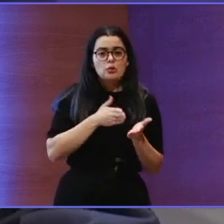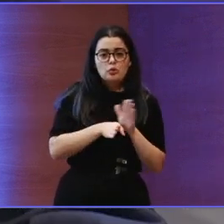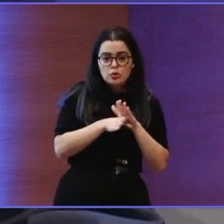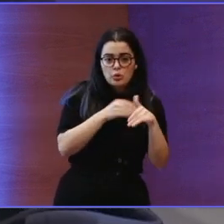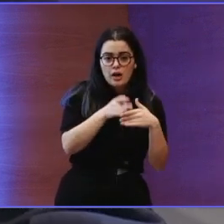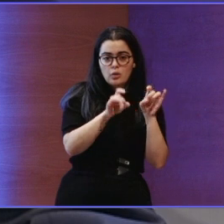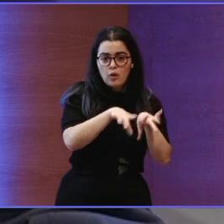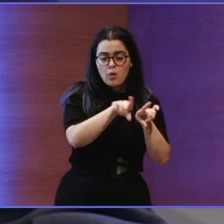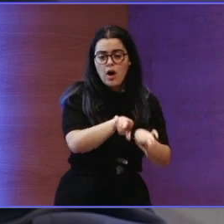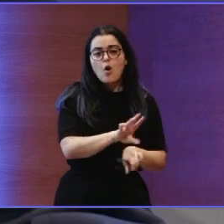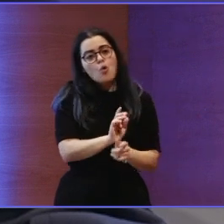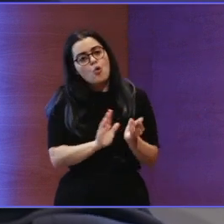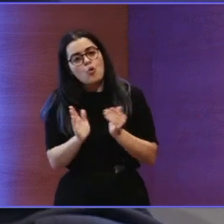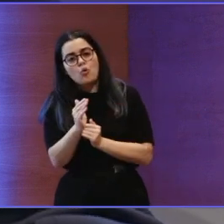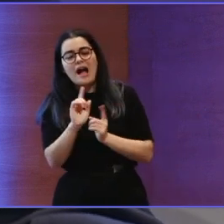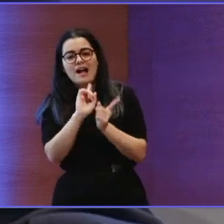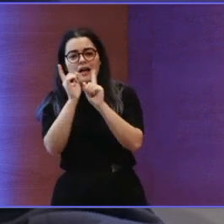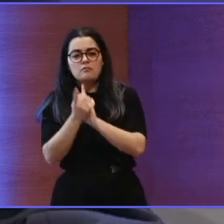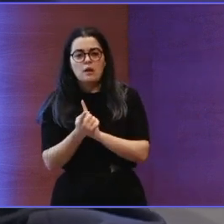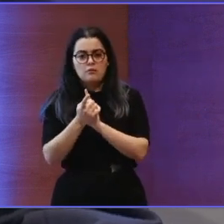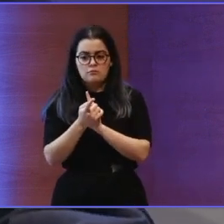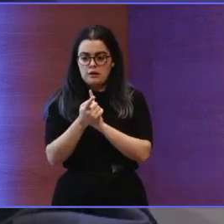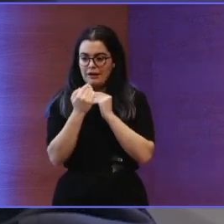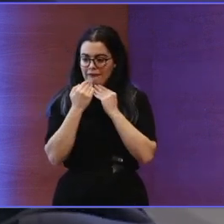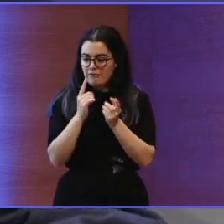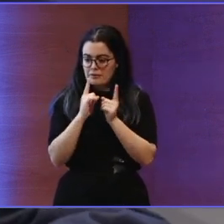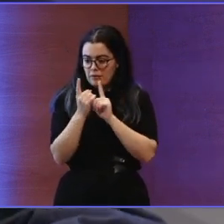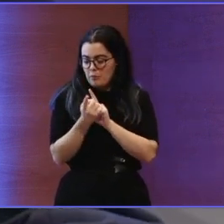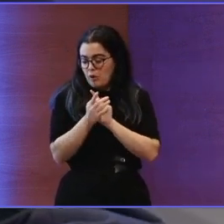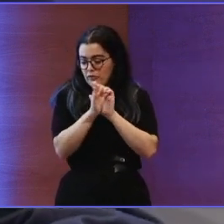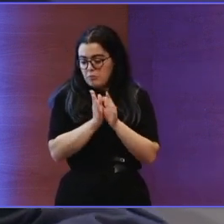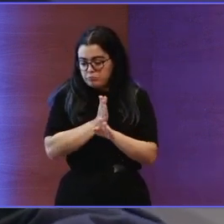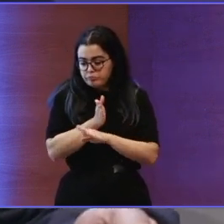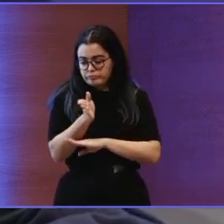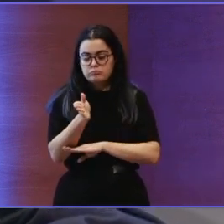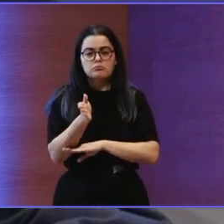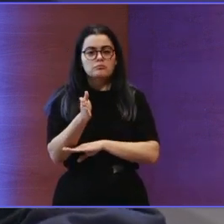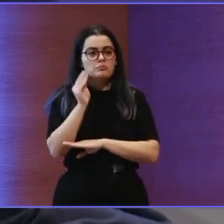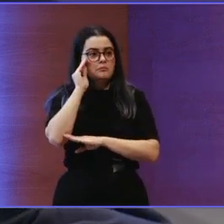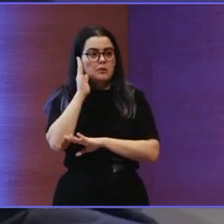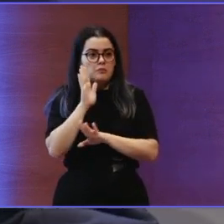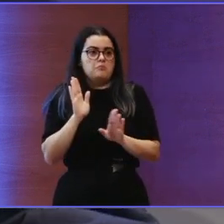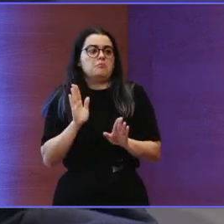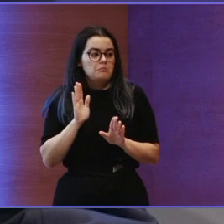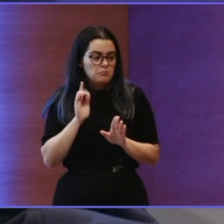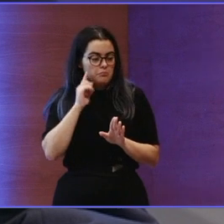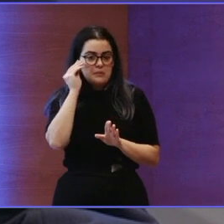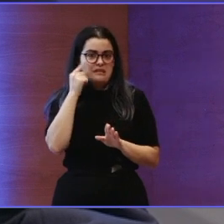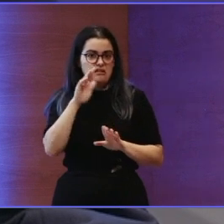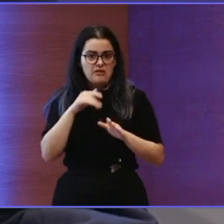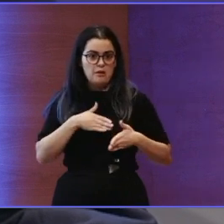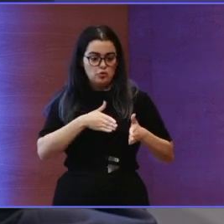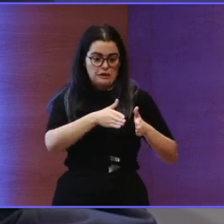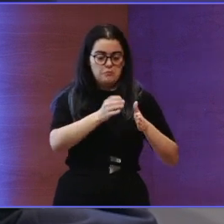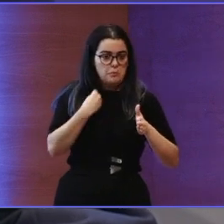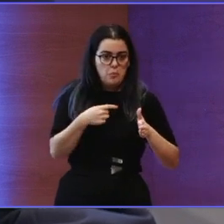en ese cambio esa Pues optamos por por una decisión que era la menos esperada pero eh